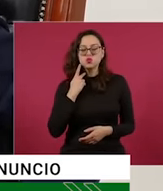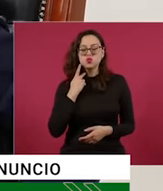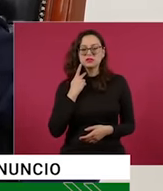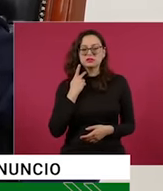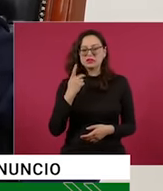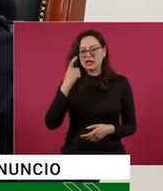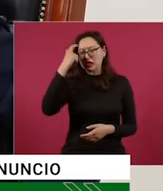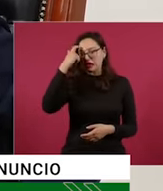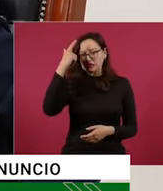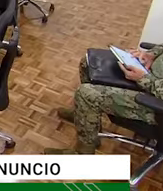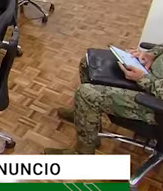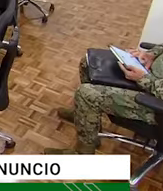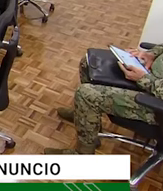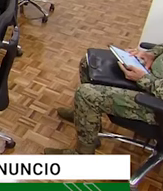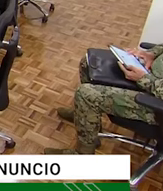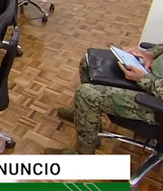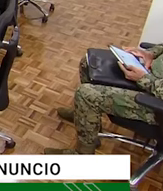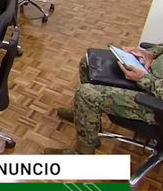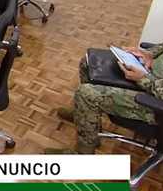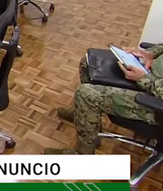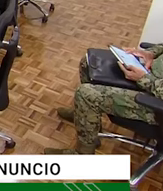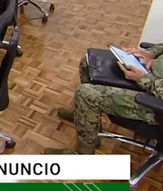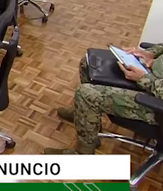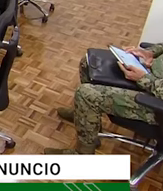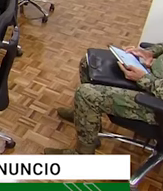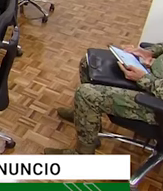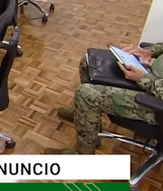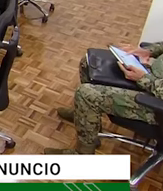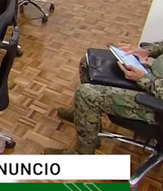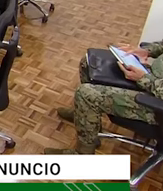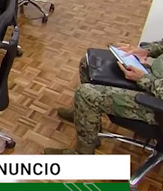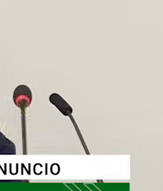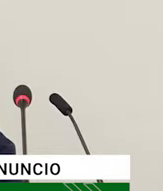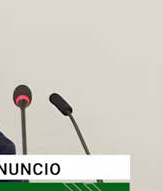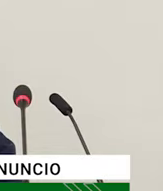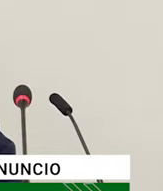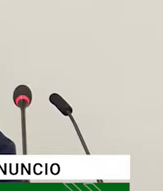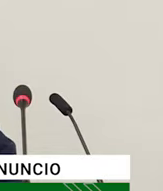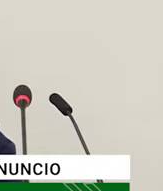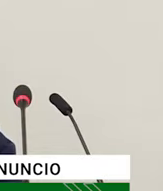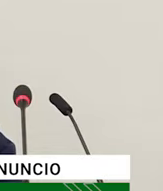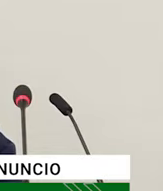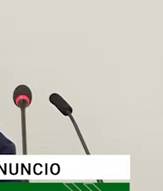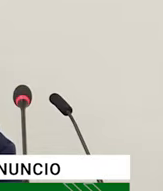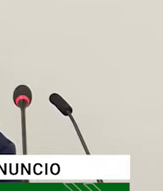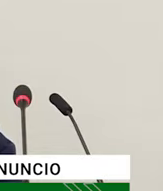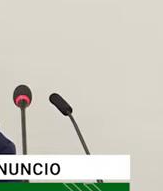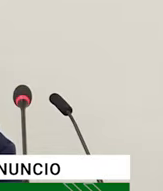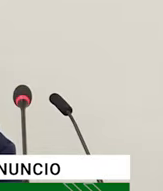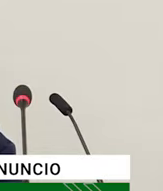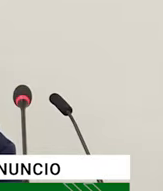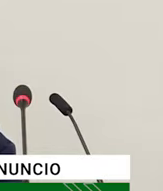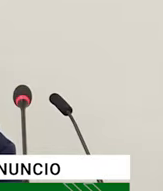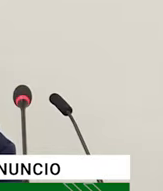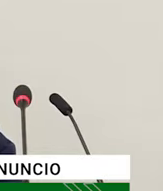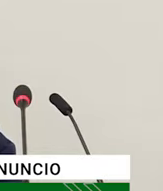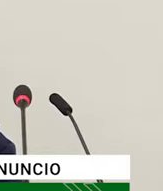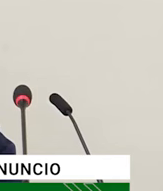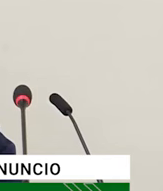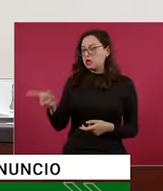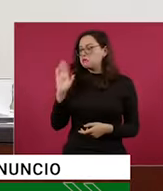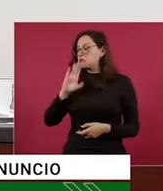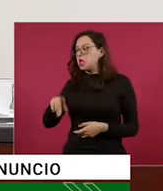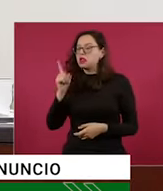este viernes, el presidente Andrés Manuel López Obrador calificó como un exceso el anuncio del secretario de Estado estadounidense